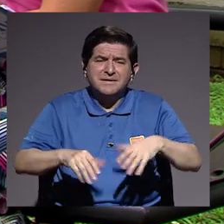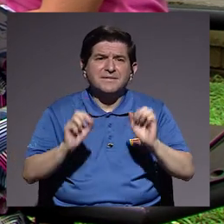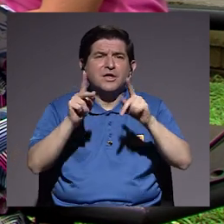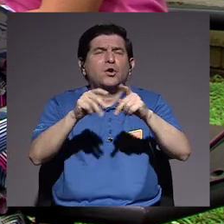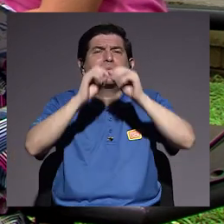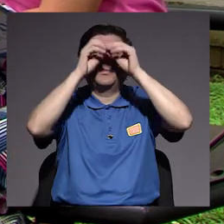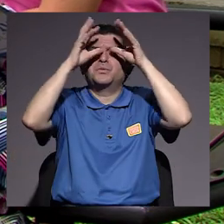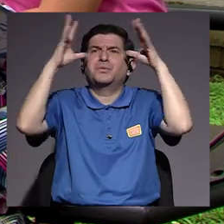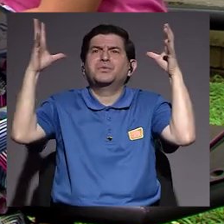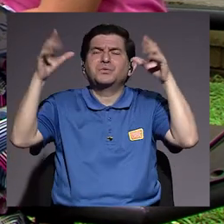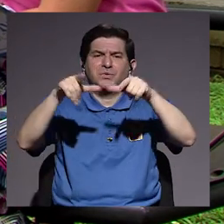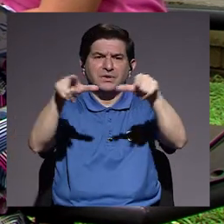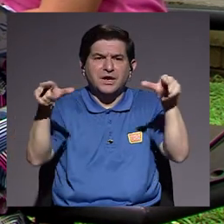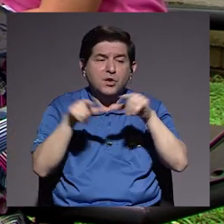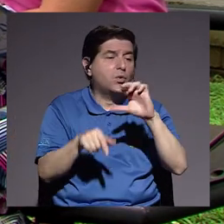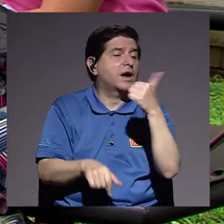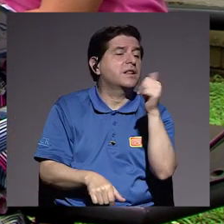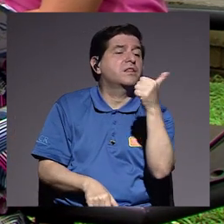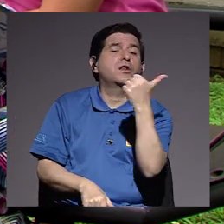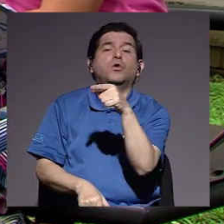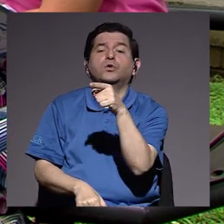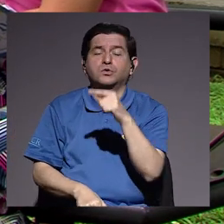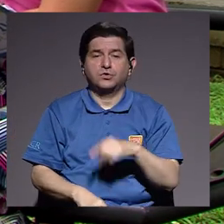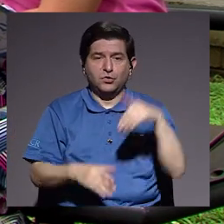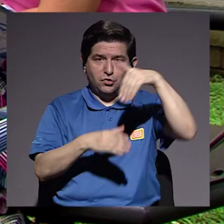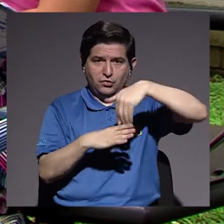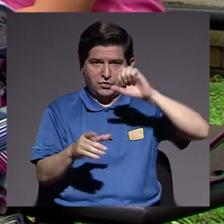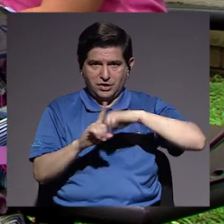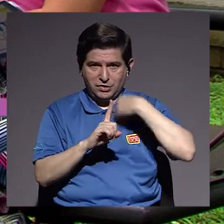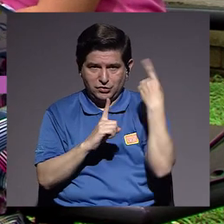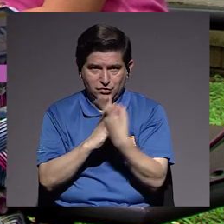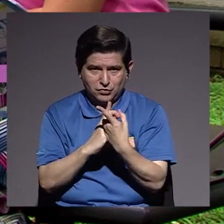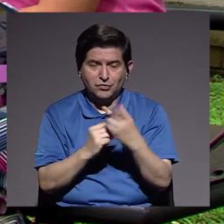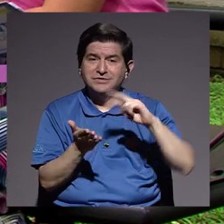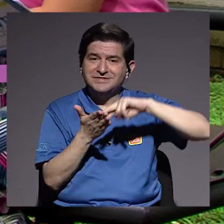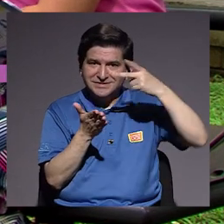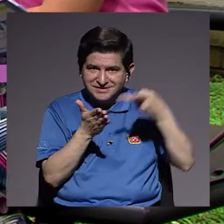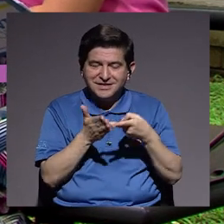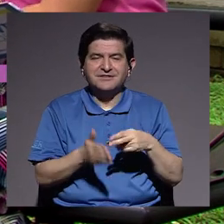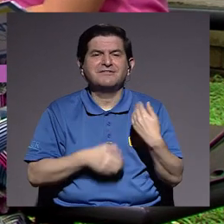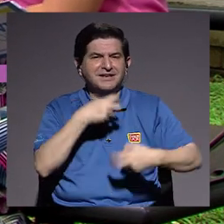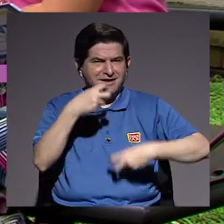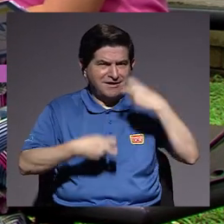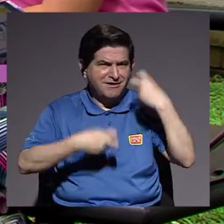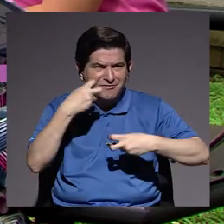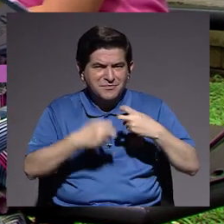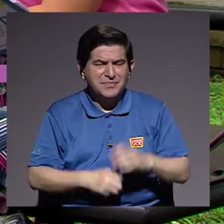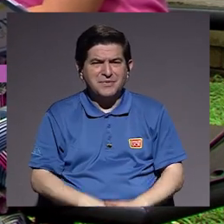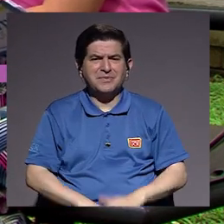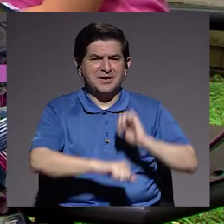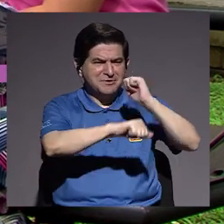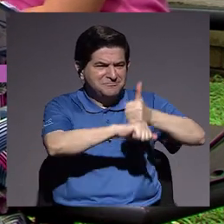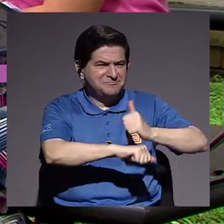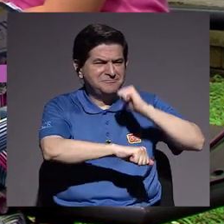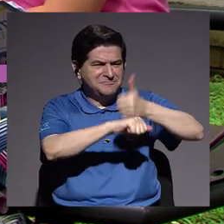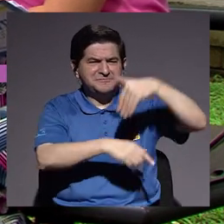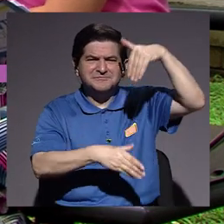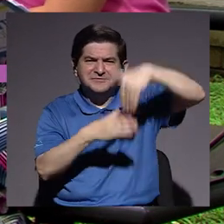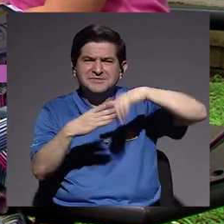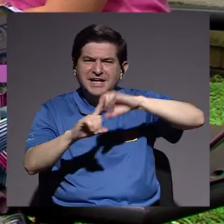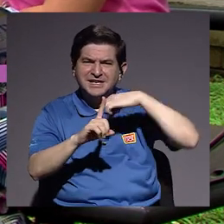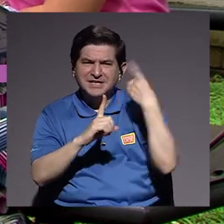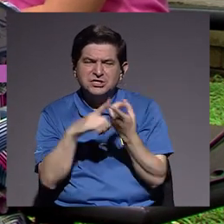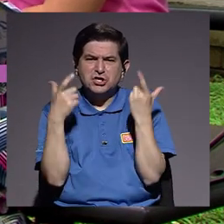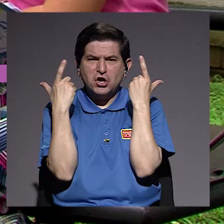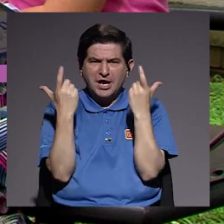la posibilidad de imaginar el lugar de la otra persona en la sociedad. Y esto supone también un problema que se ha venido implantando dentro de las